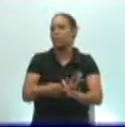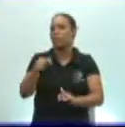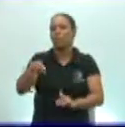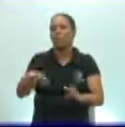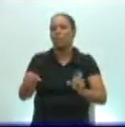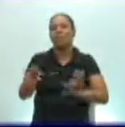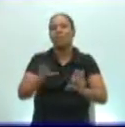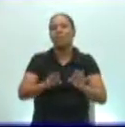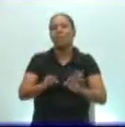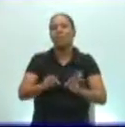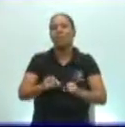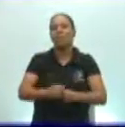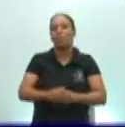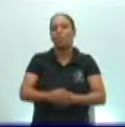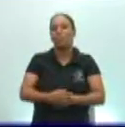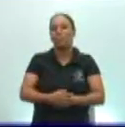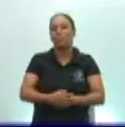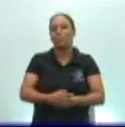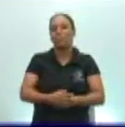fórmulas.